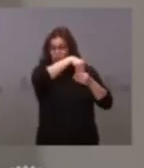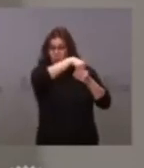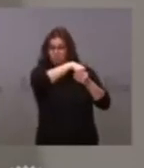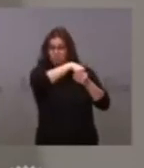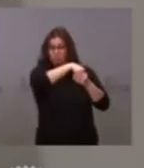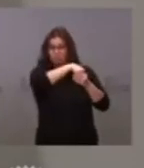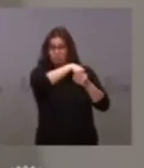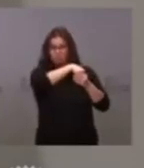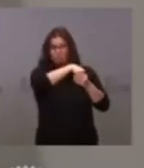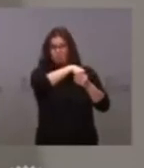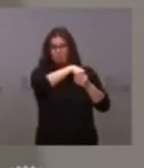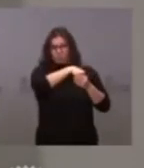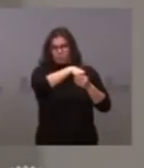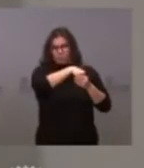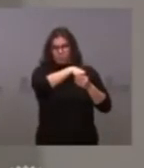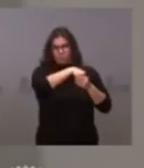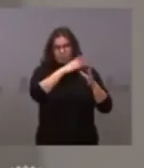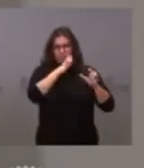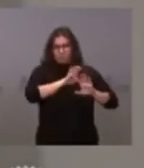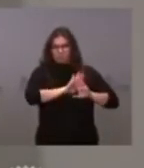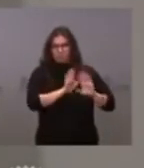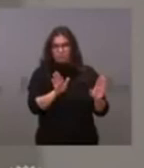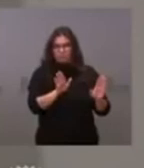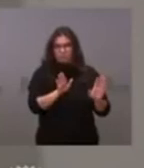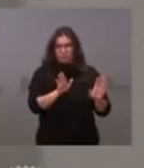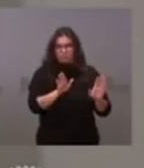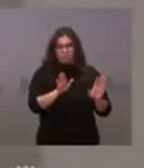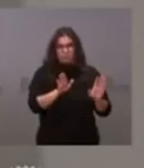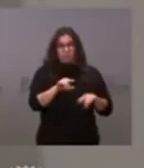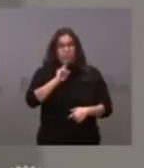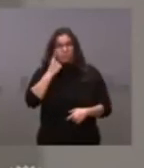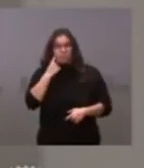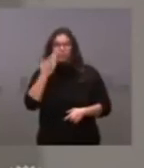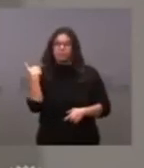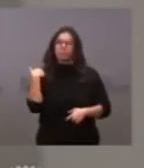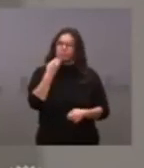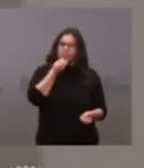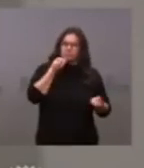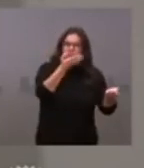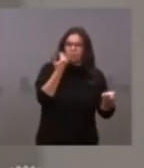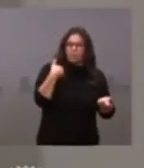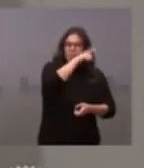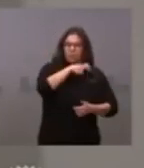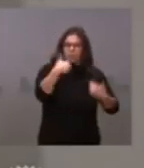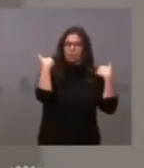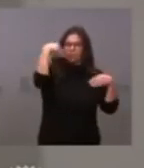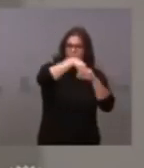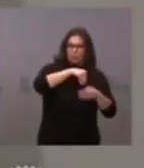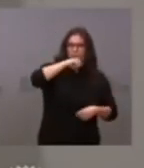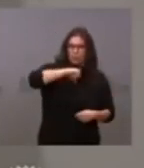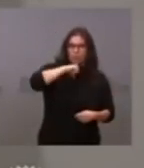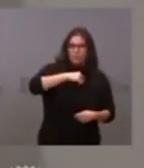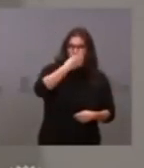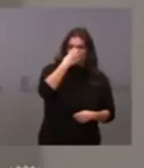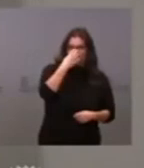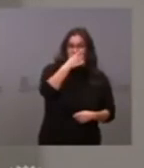era un manejo completamente inadecuado. Así se lo comunicamos en su día a los responsables del centro, responsables